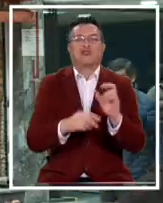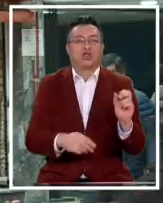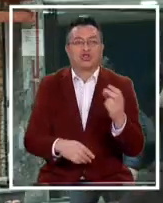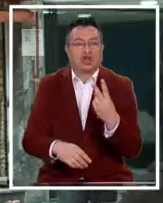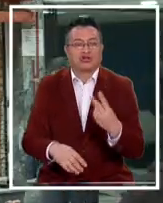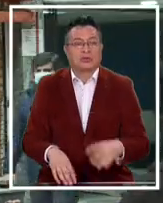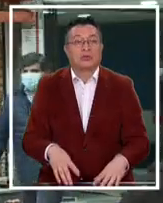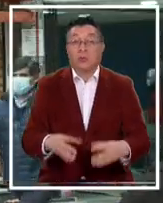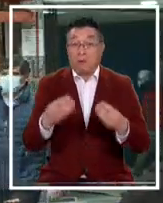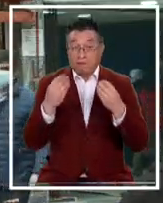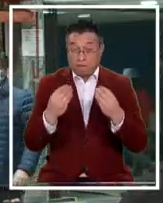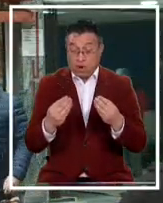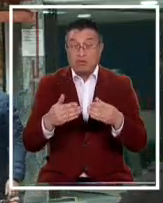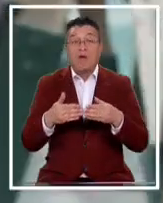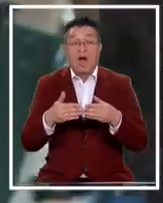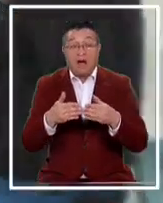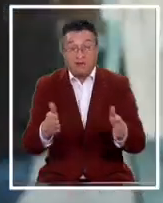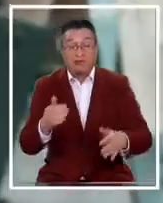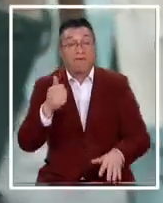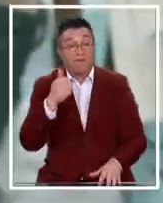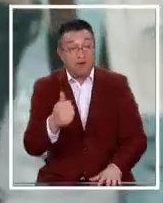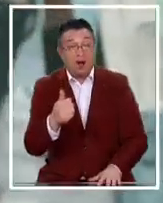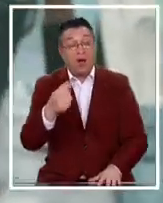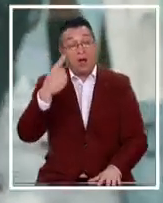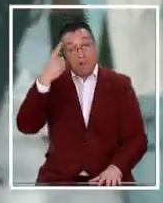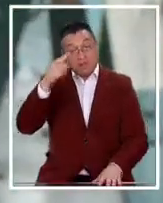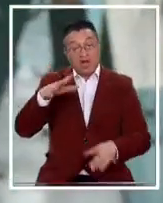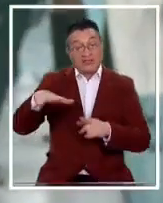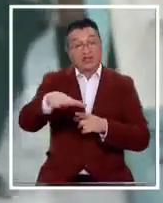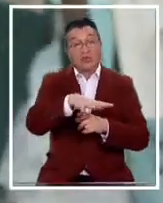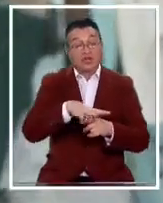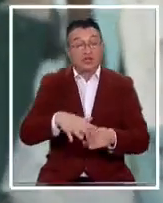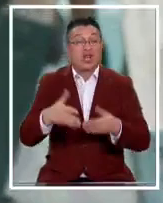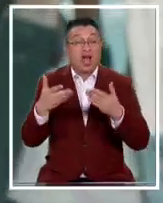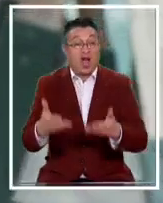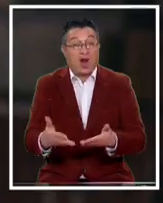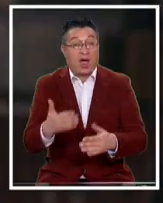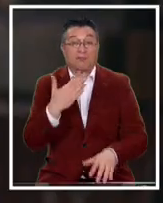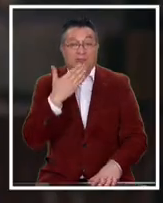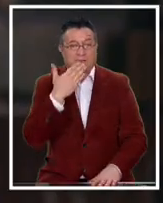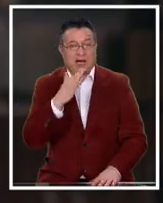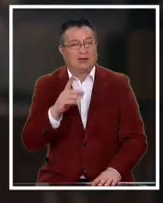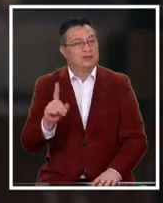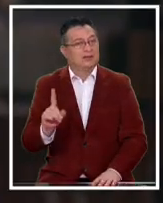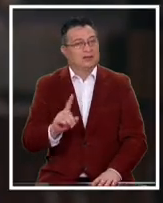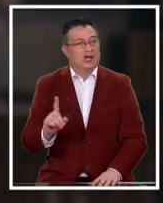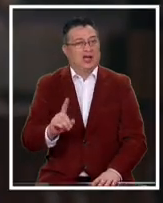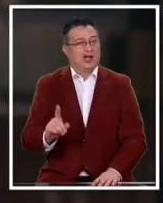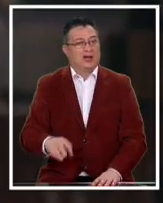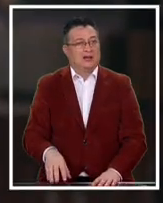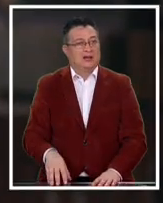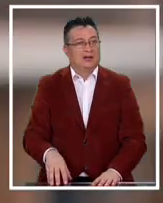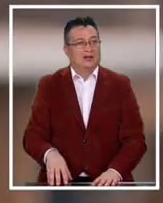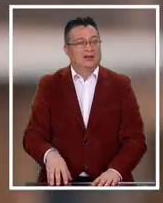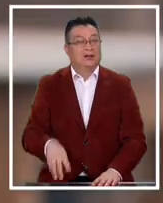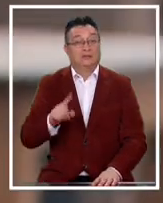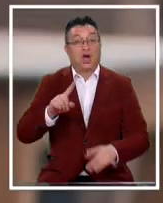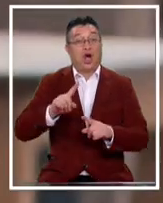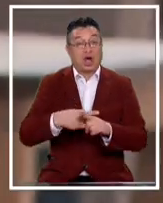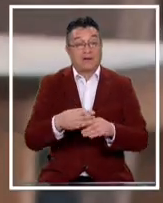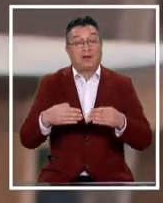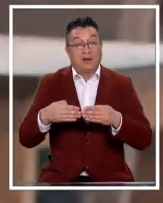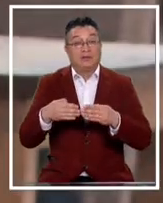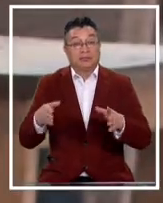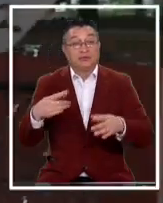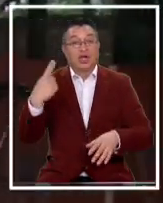Es bueno de que abran, pero en las circunstancias en las que estamos, creo que no es lo mejor. Una apertura que nuevamente